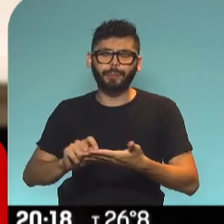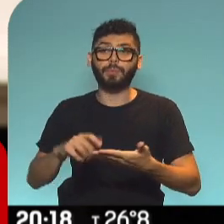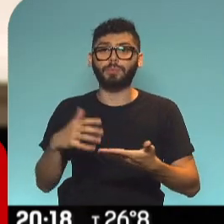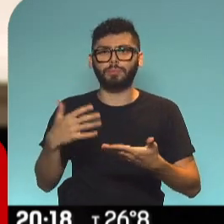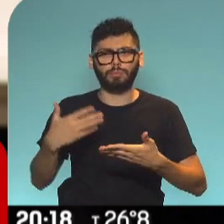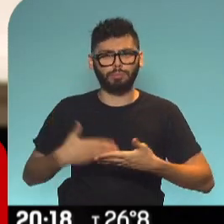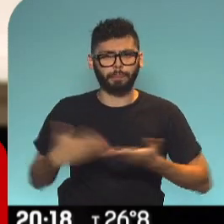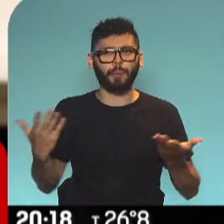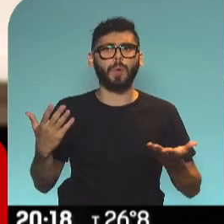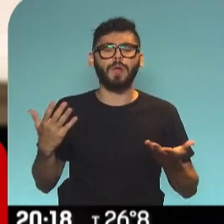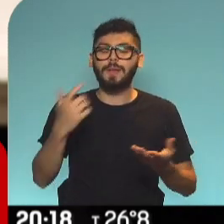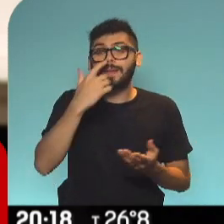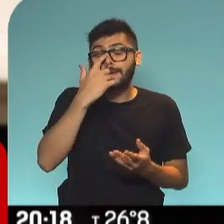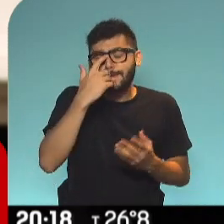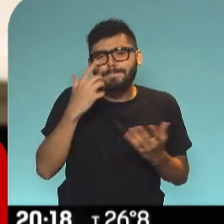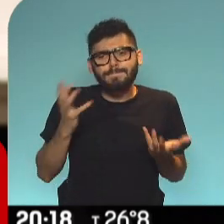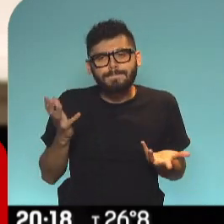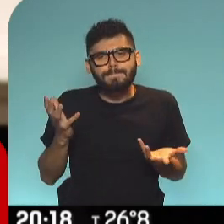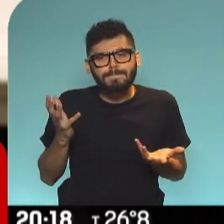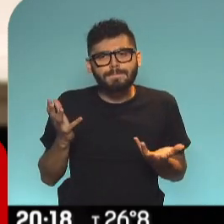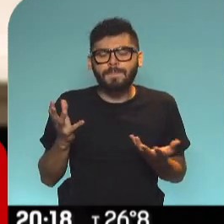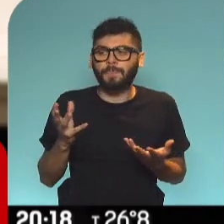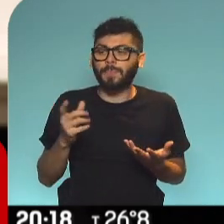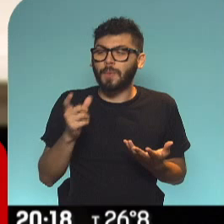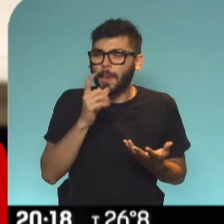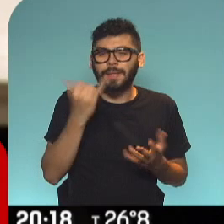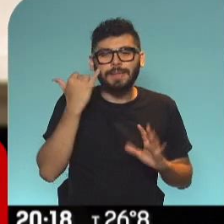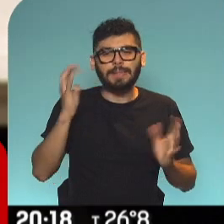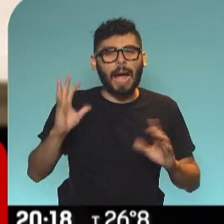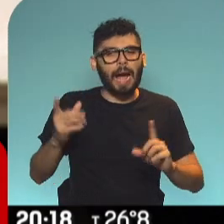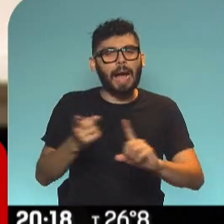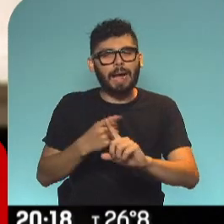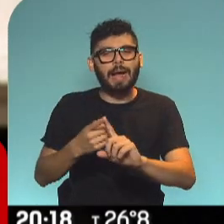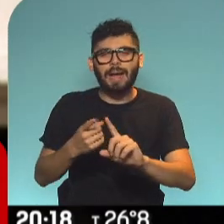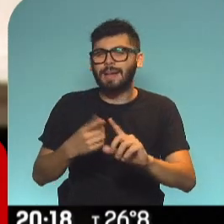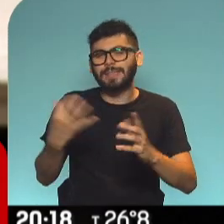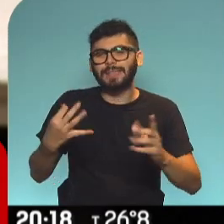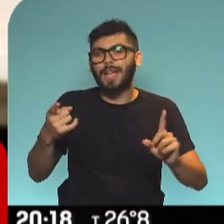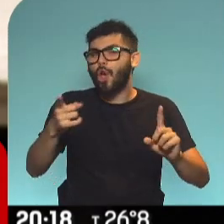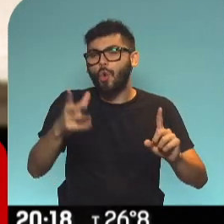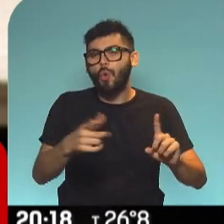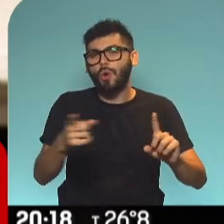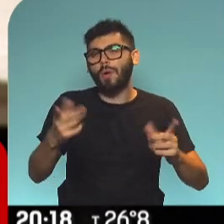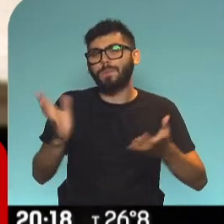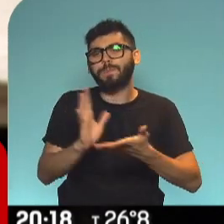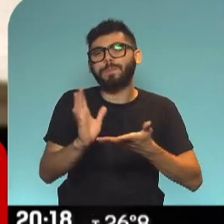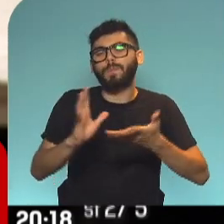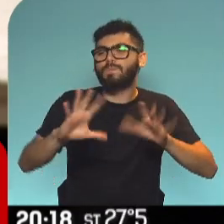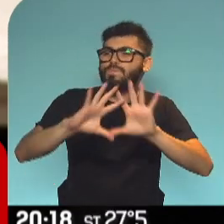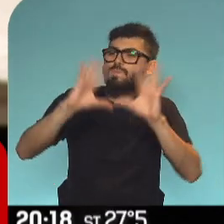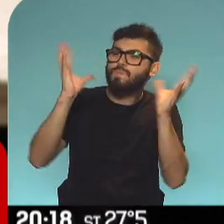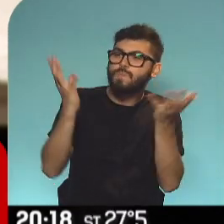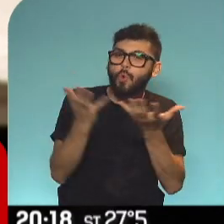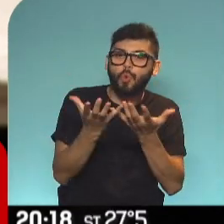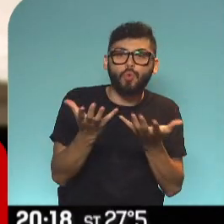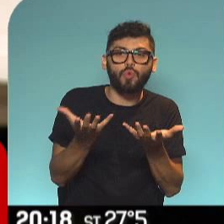Y me parece que deben haber conversado ya cosas entre ellos y, bueno, el mundo de los puentes frente al mundo de los